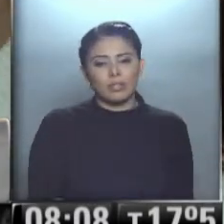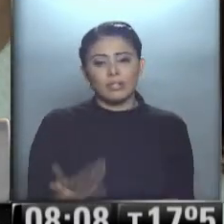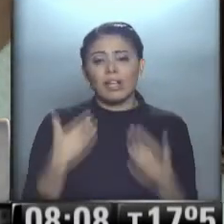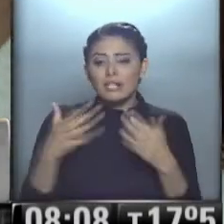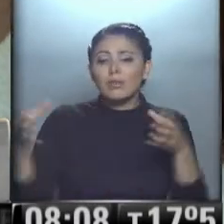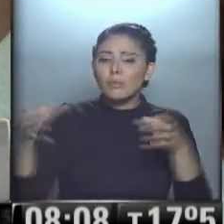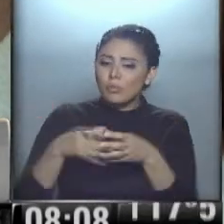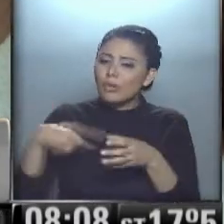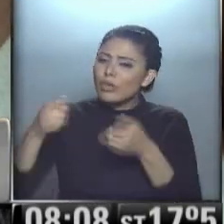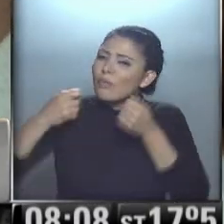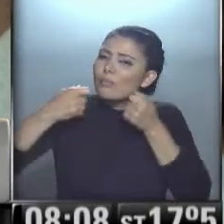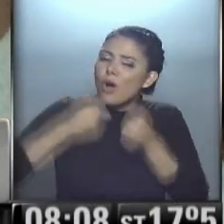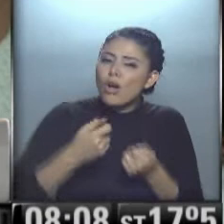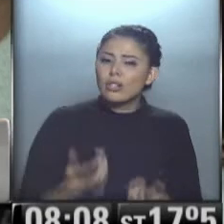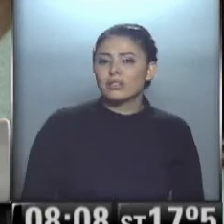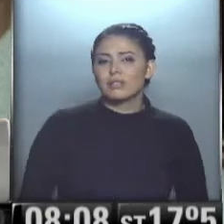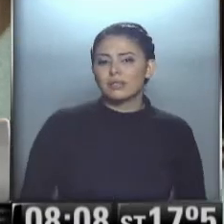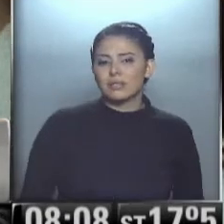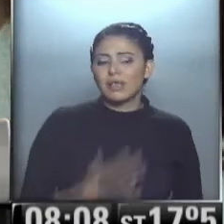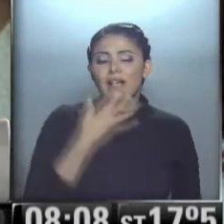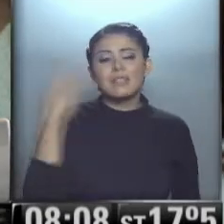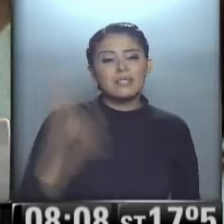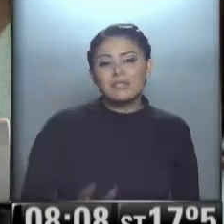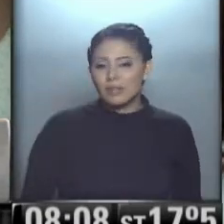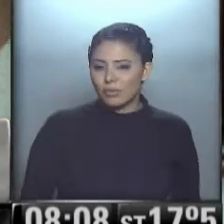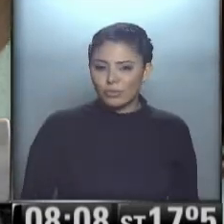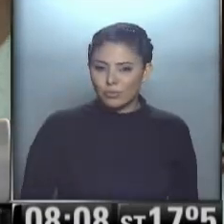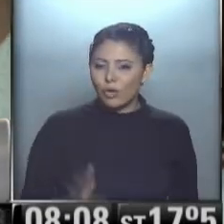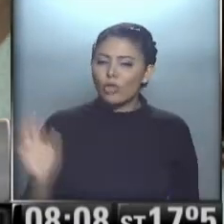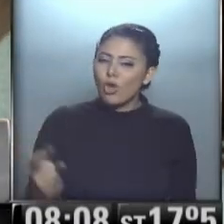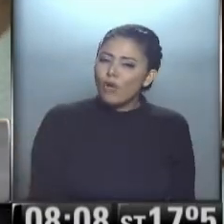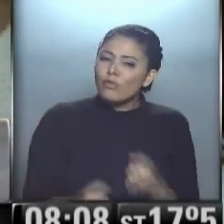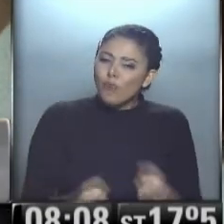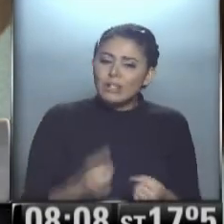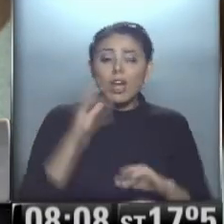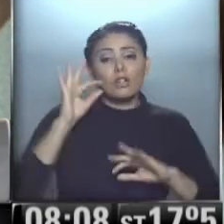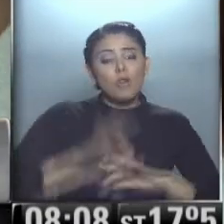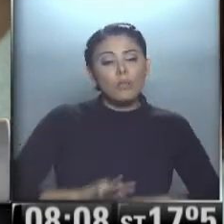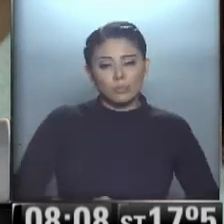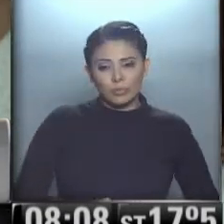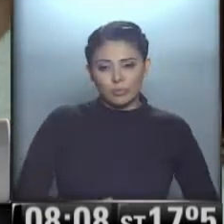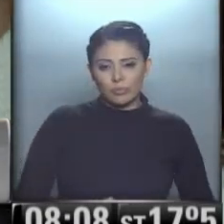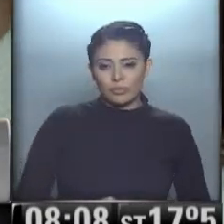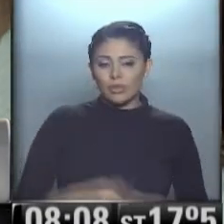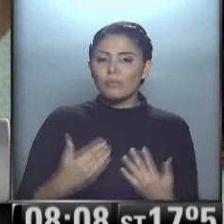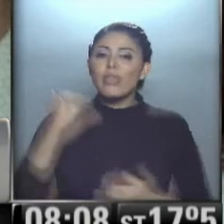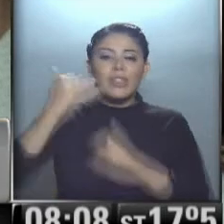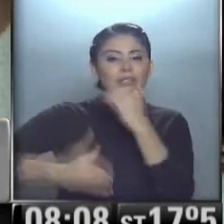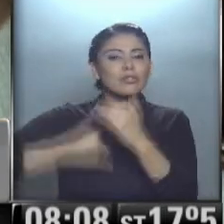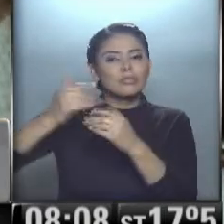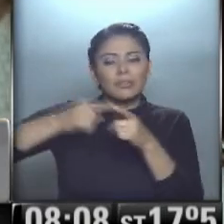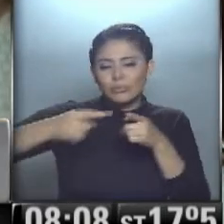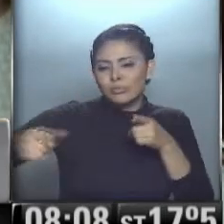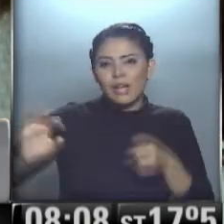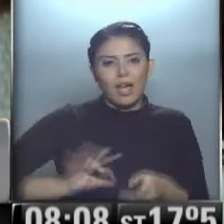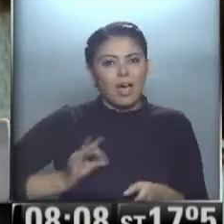partido a quienes me han acompañado y sin duda también con todo el esfuerzo y el compromiso para desarrollar a lo largo de